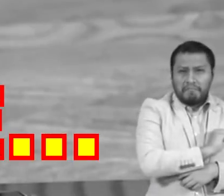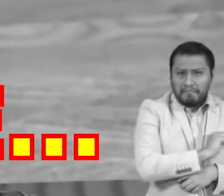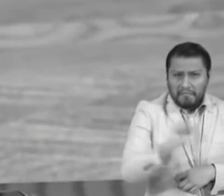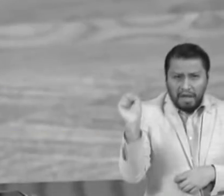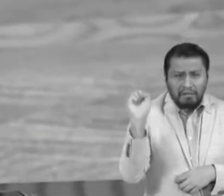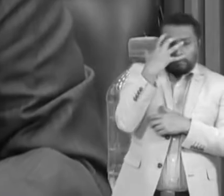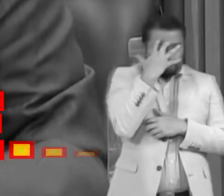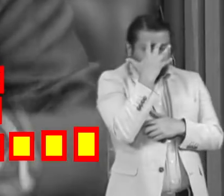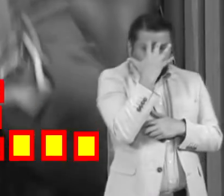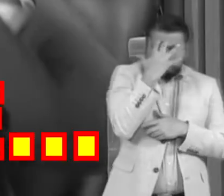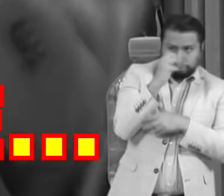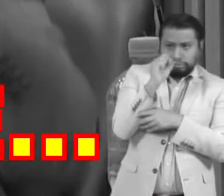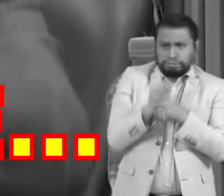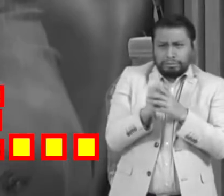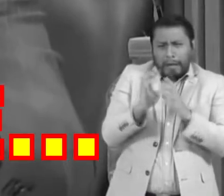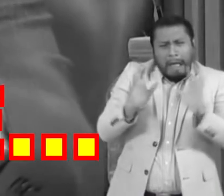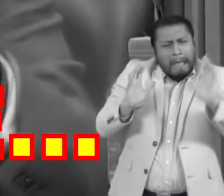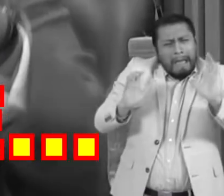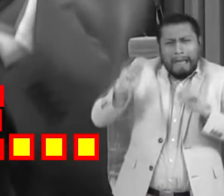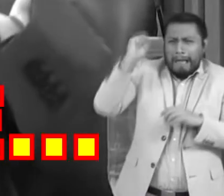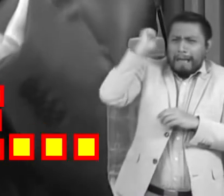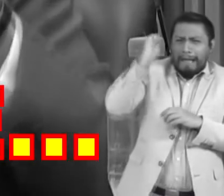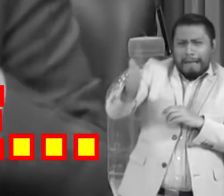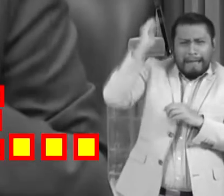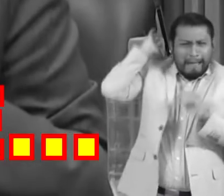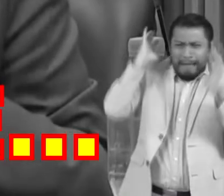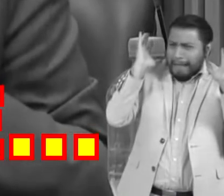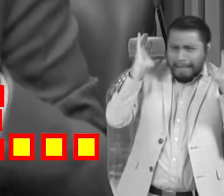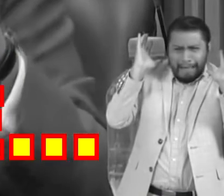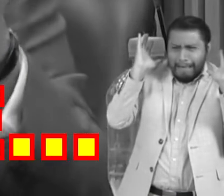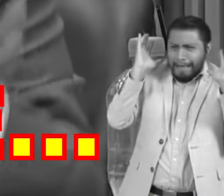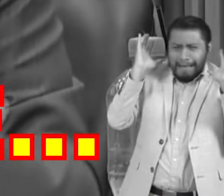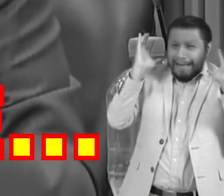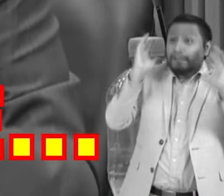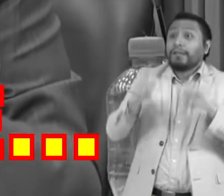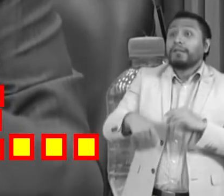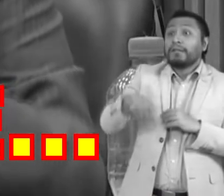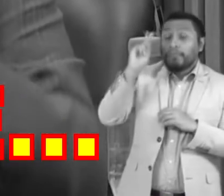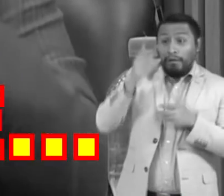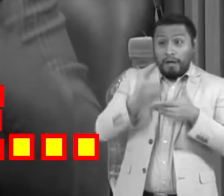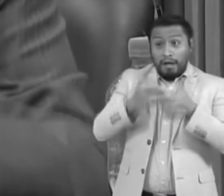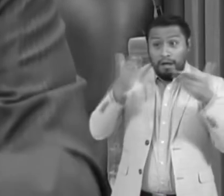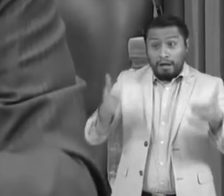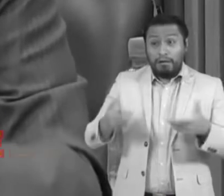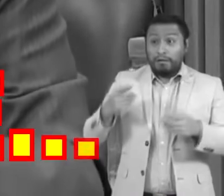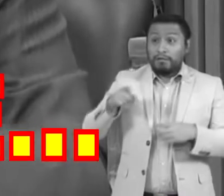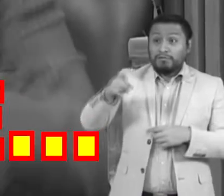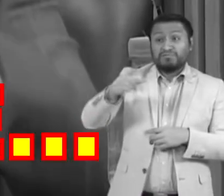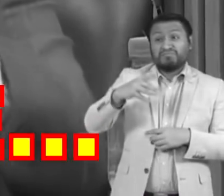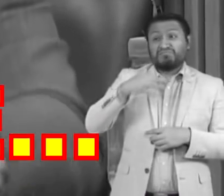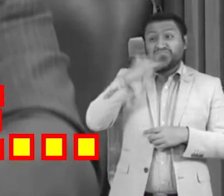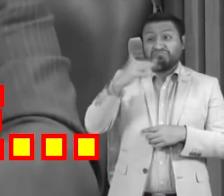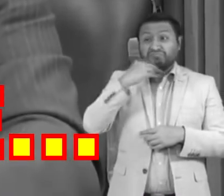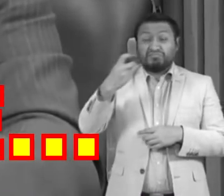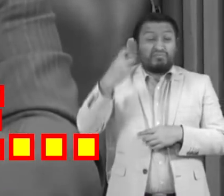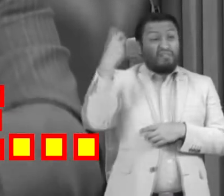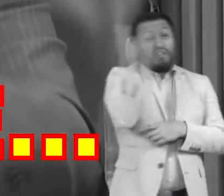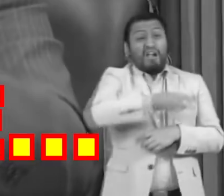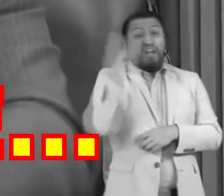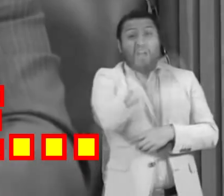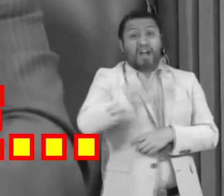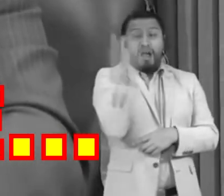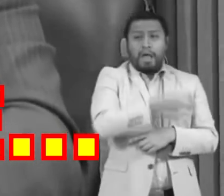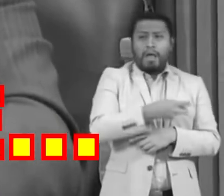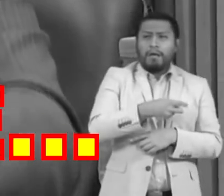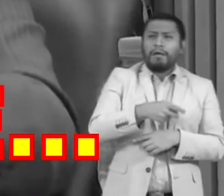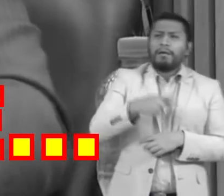de la nación. Pero no nos quiera ensuciar a nosotros poniendo su reputación,